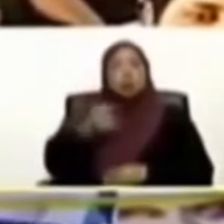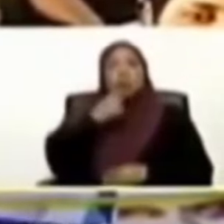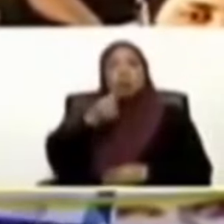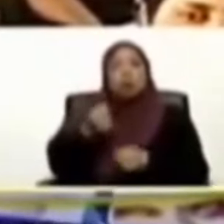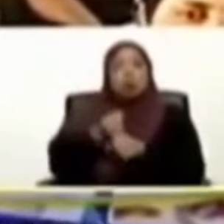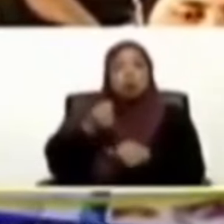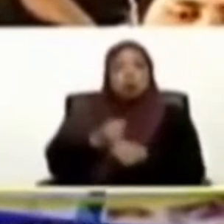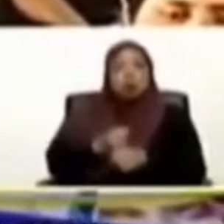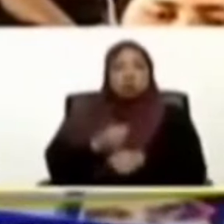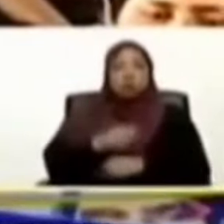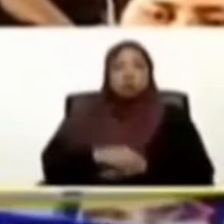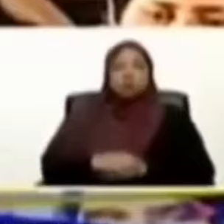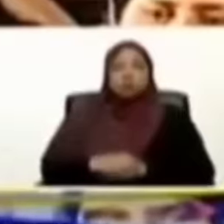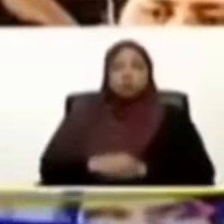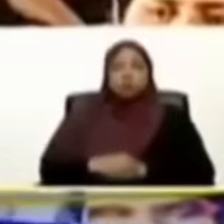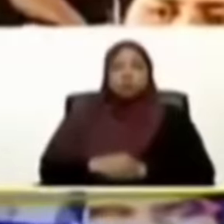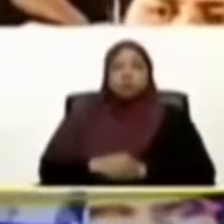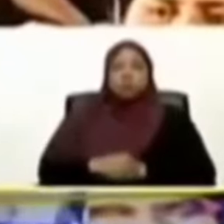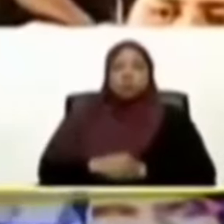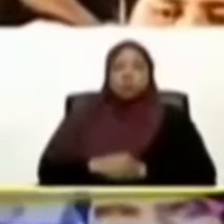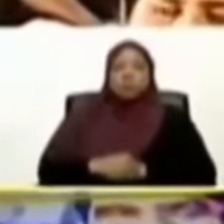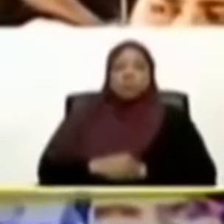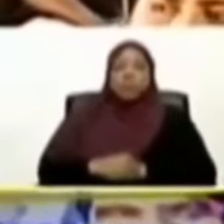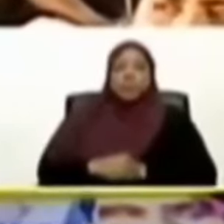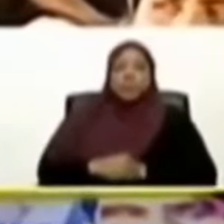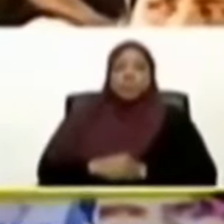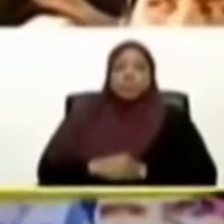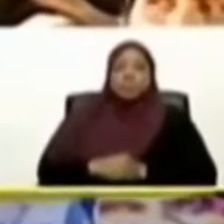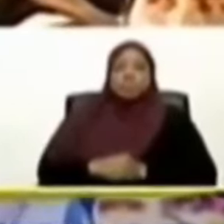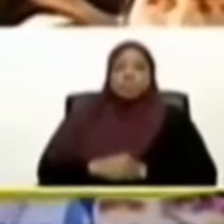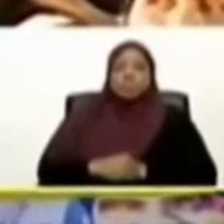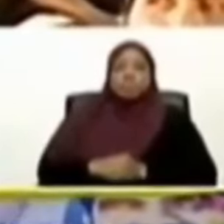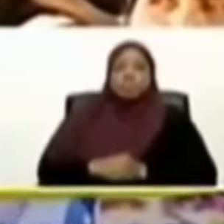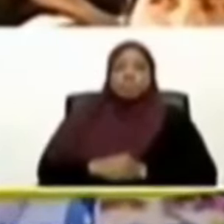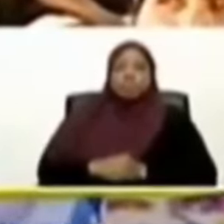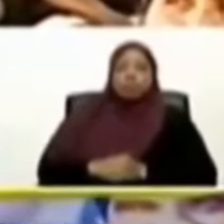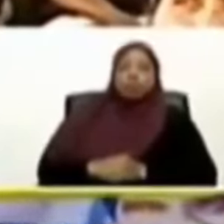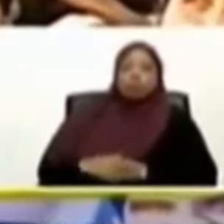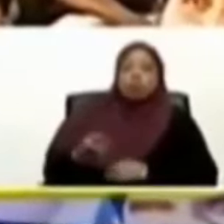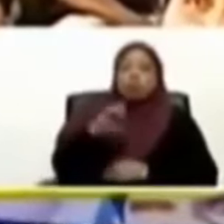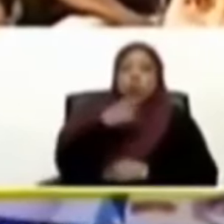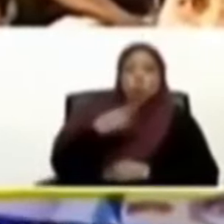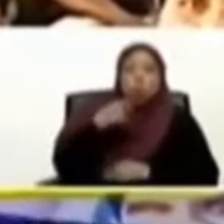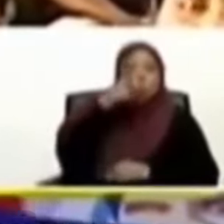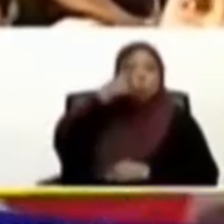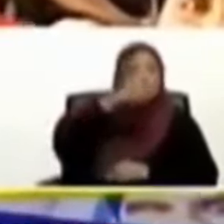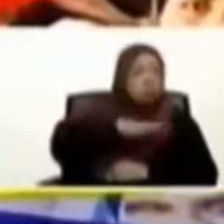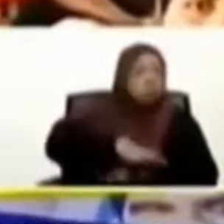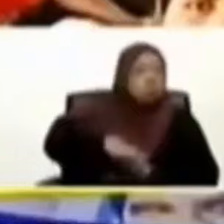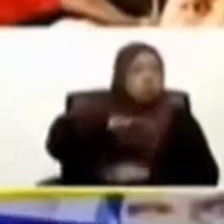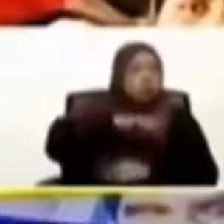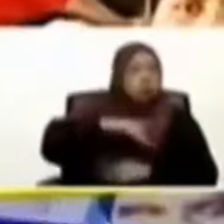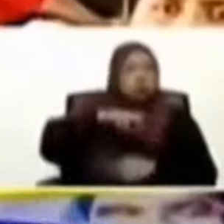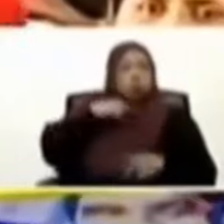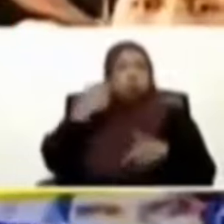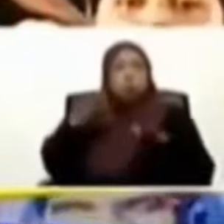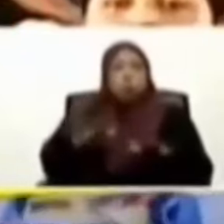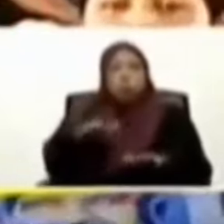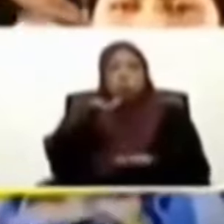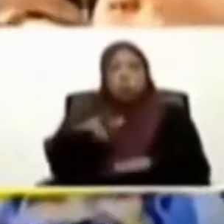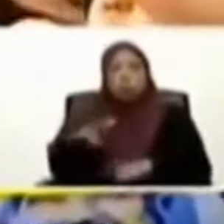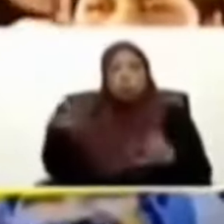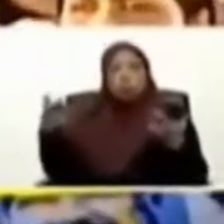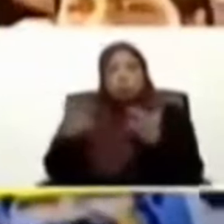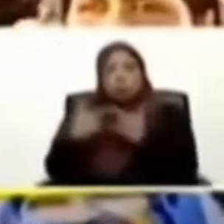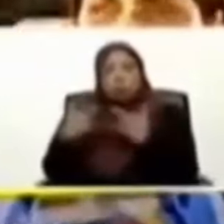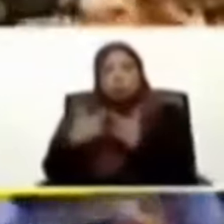con el control del poder judicial, con el control de las fuerzas armadas, con el control de la mayoría de los medios de comunicación y con